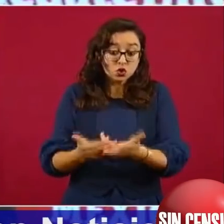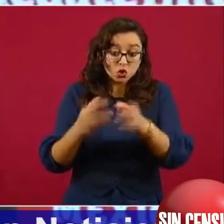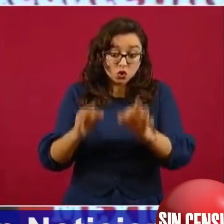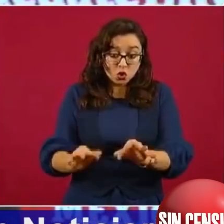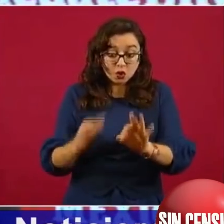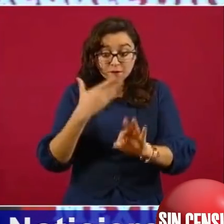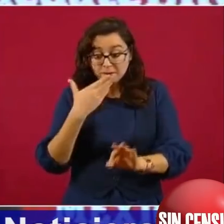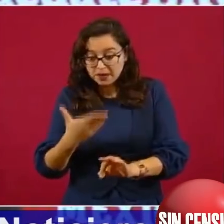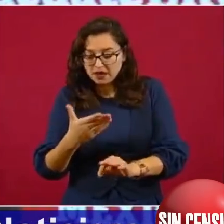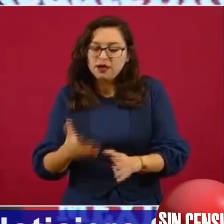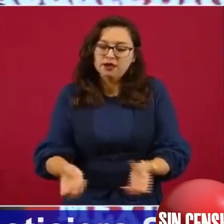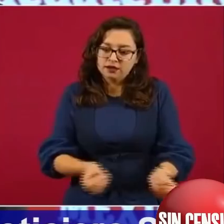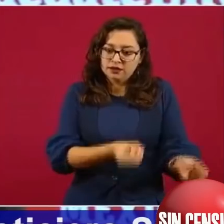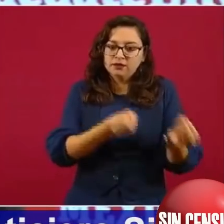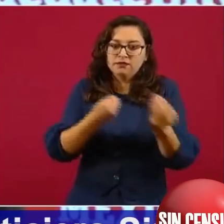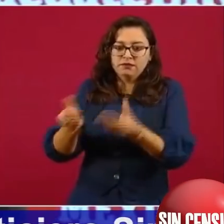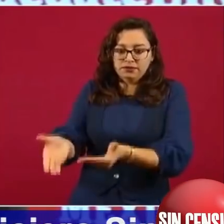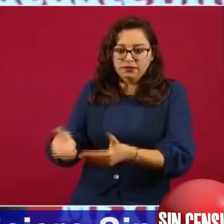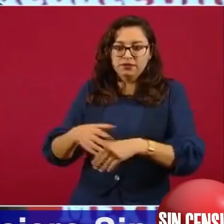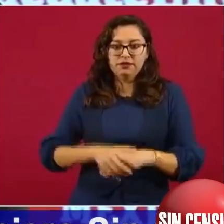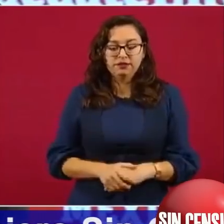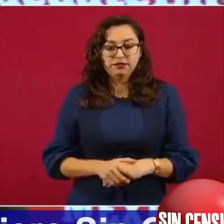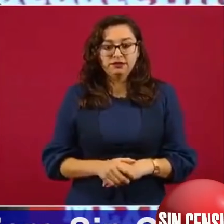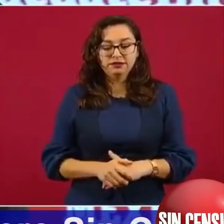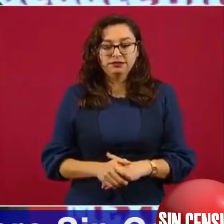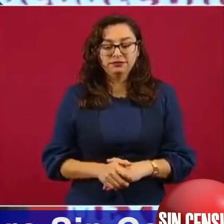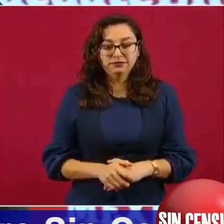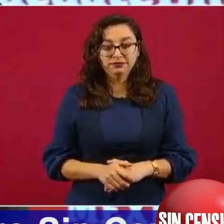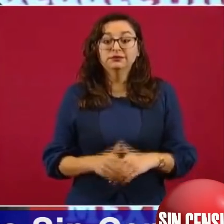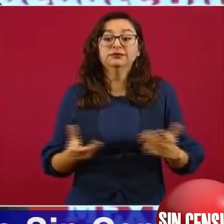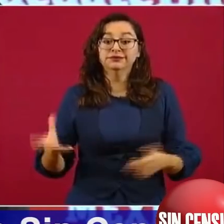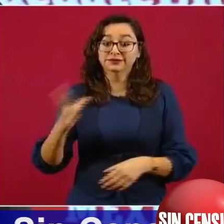consideran válido. Desde luego se cobra una comisión.